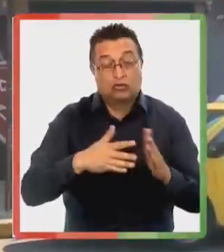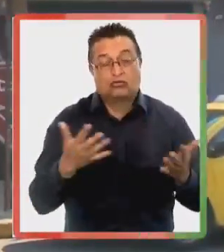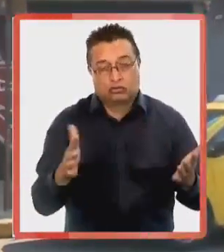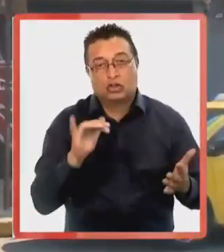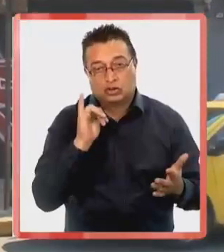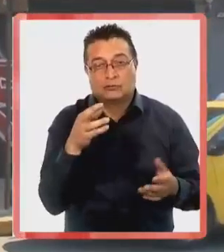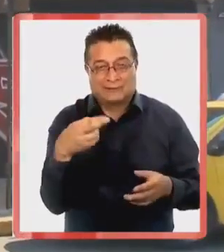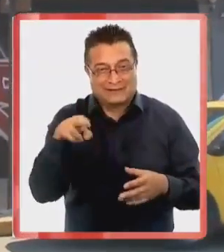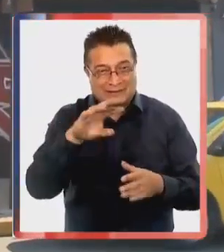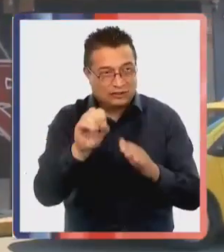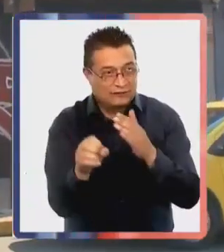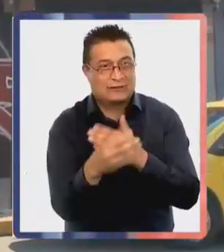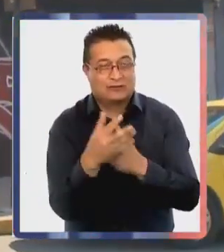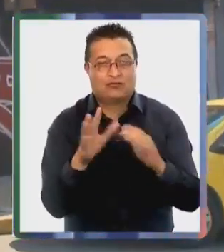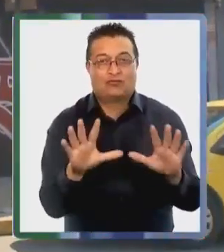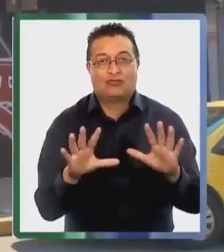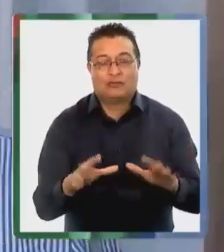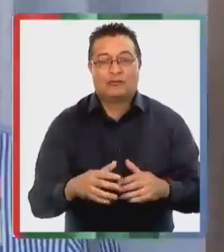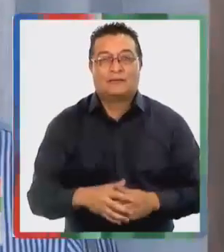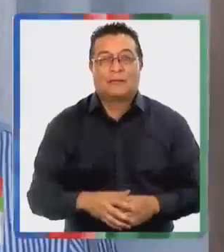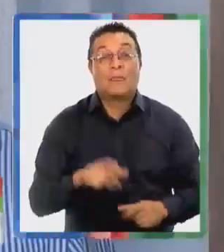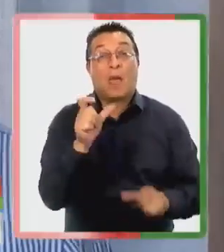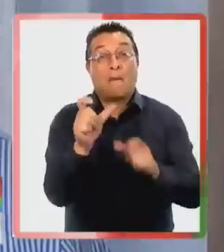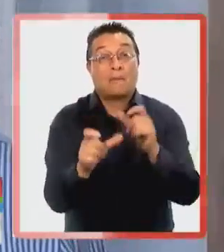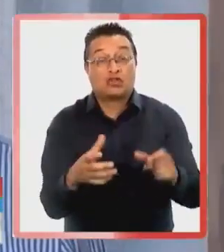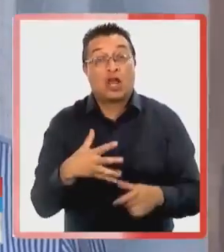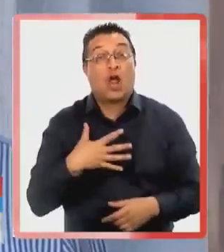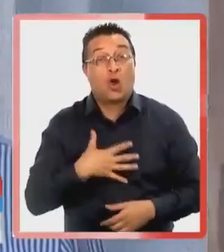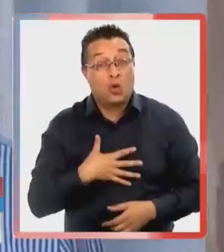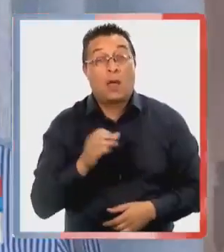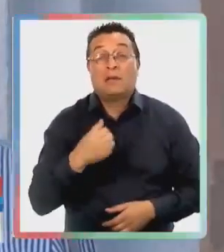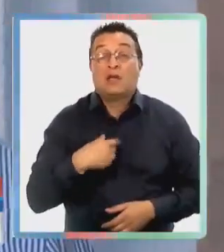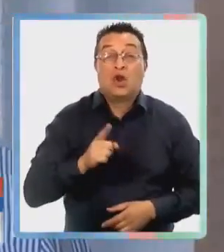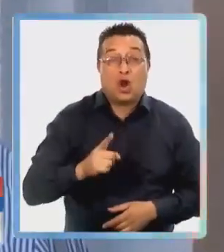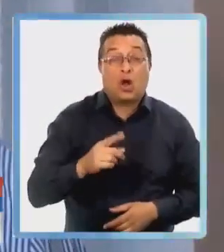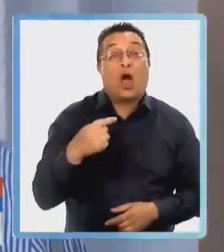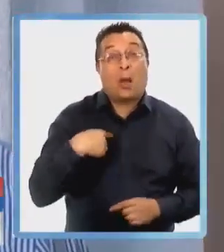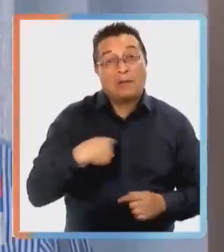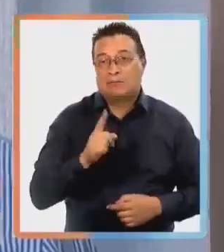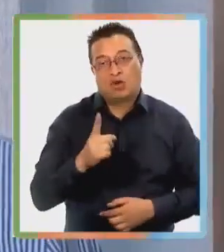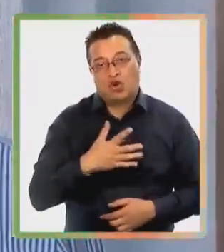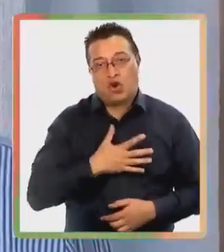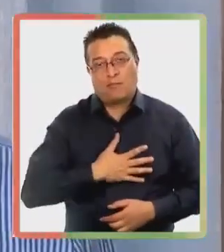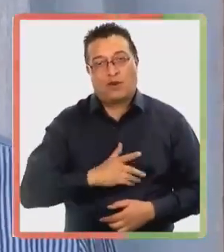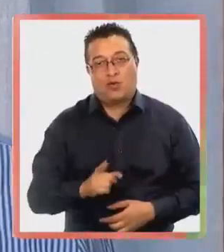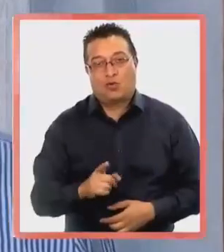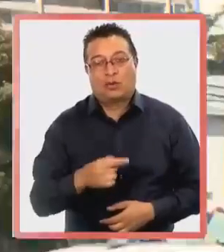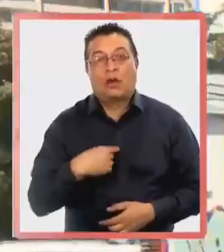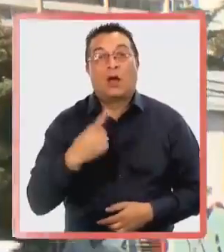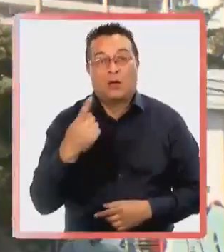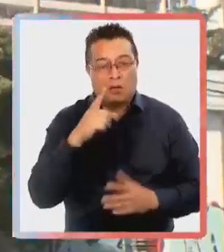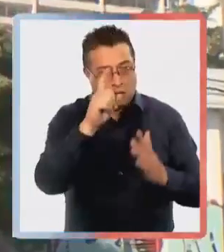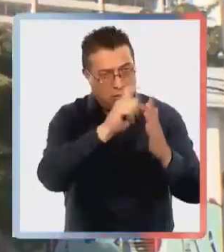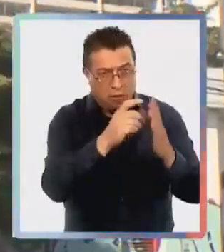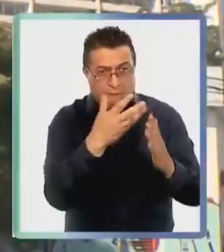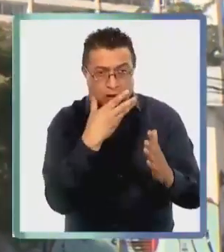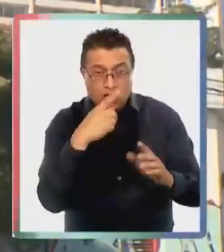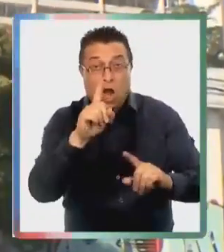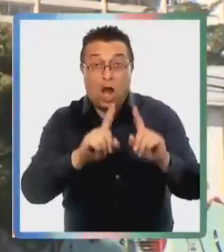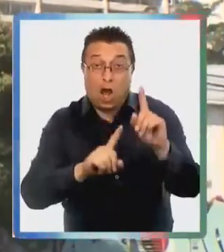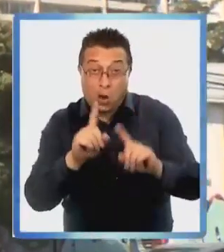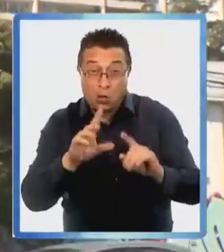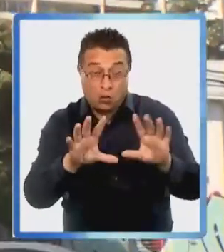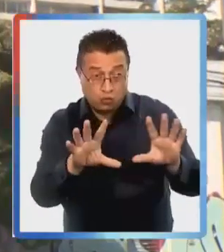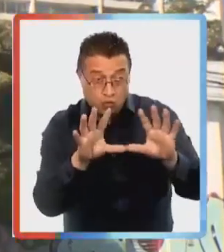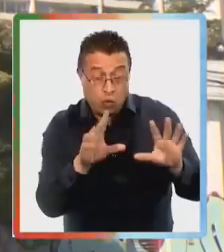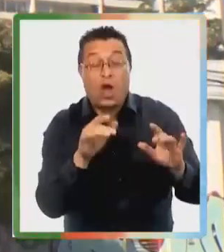Una renovación. Po. Hay gente que le gusta, hay gente que no. A mí, por ejemplo, no me gusta. Salvo que sea un graffiti bonito, que